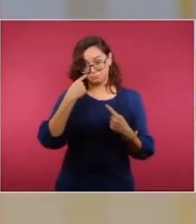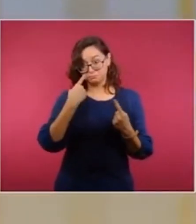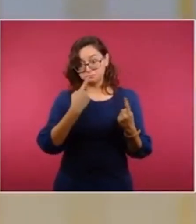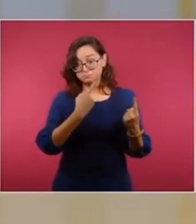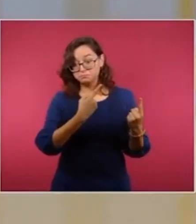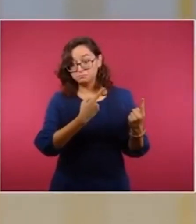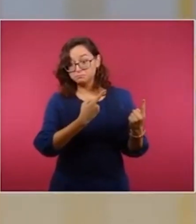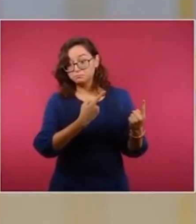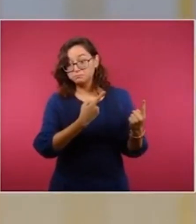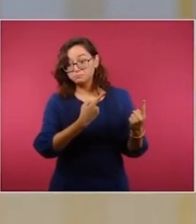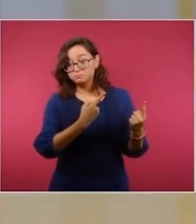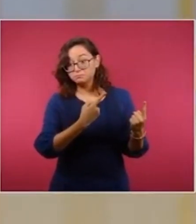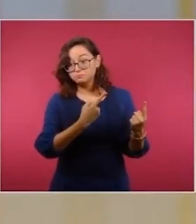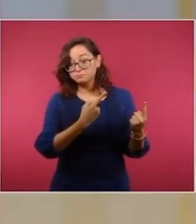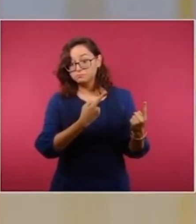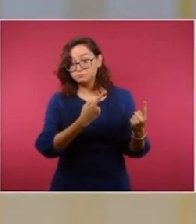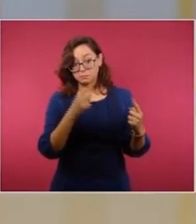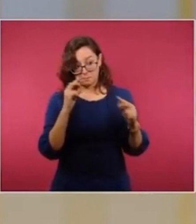cómo